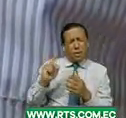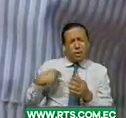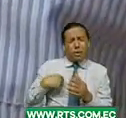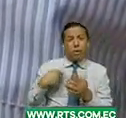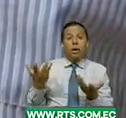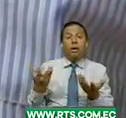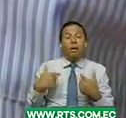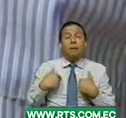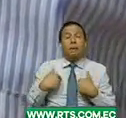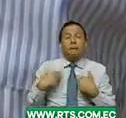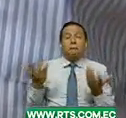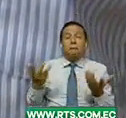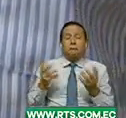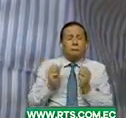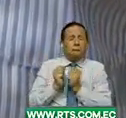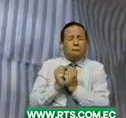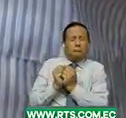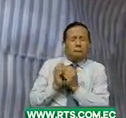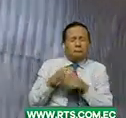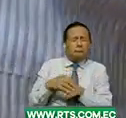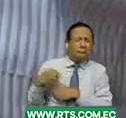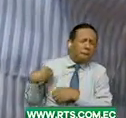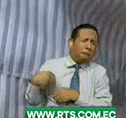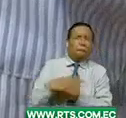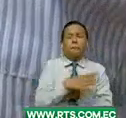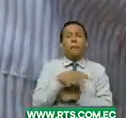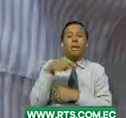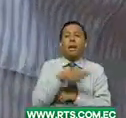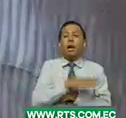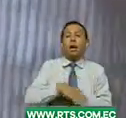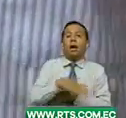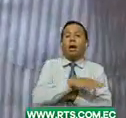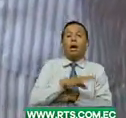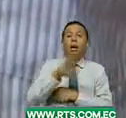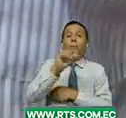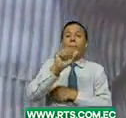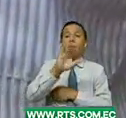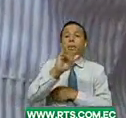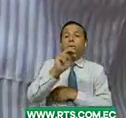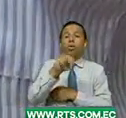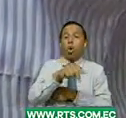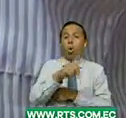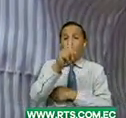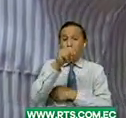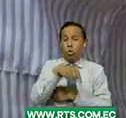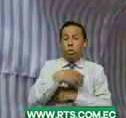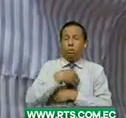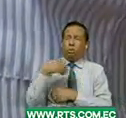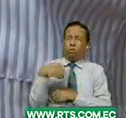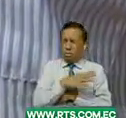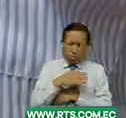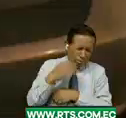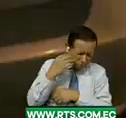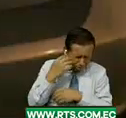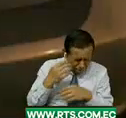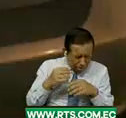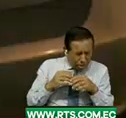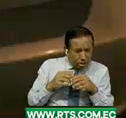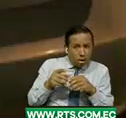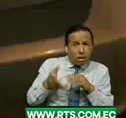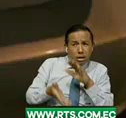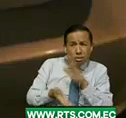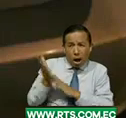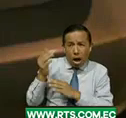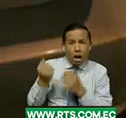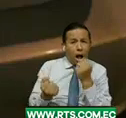en el bloque 1 de la Flor de Bastión. Era en un lote vacío. Del carro se lo llevaron, pero no sé para qué se lo llevaría. Pero gracias